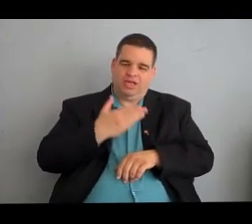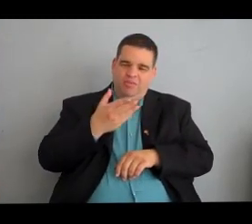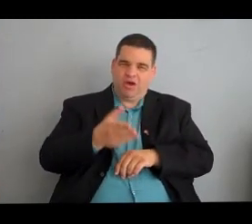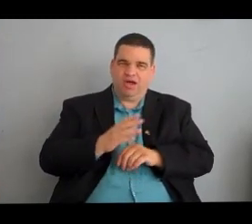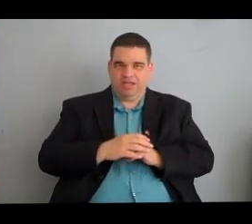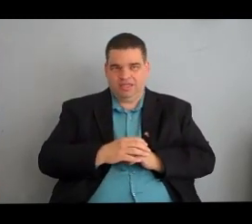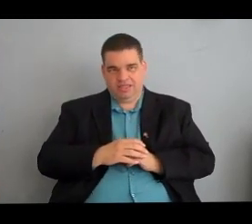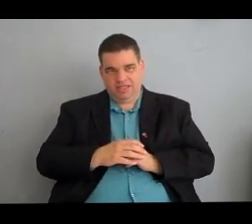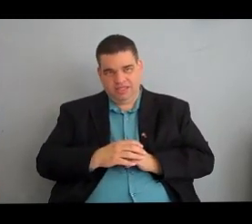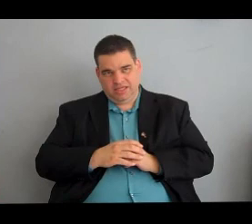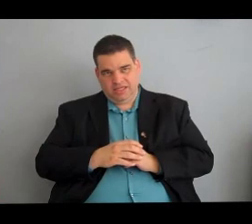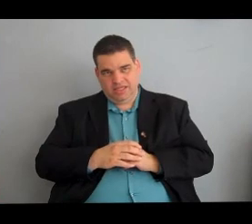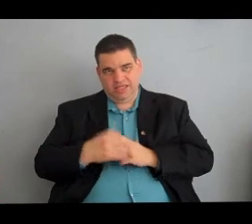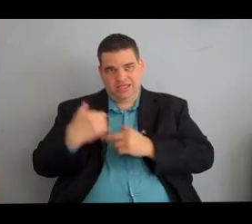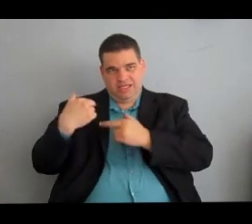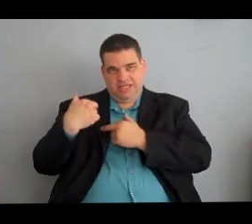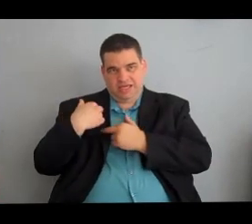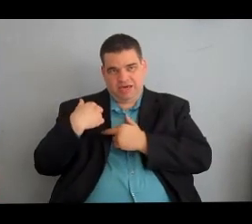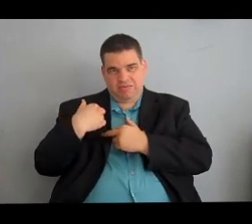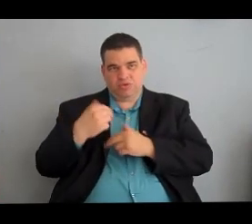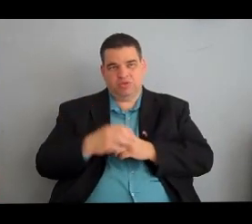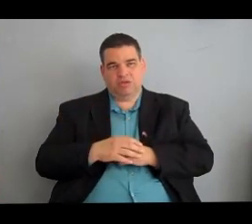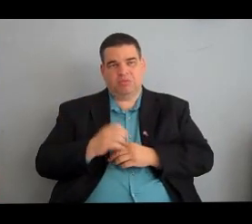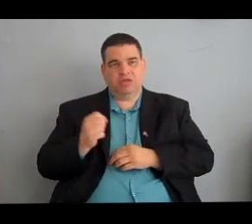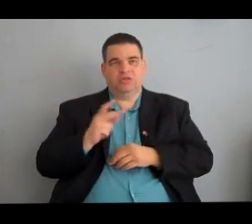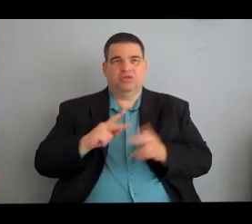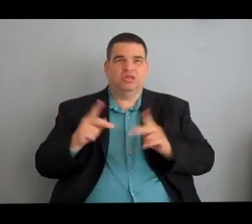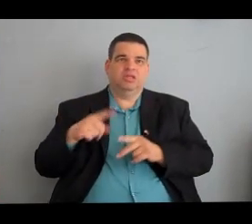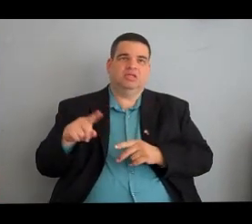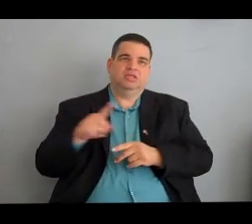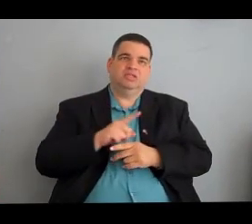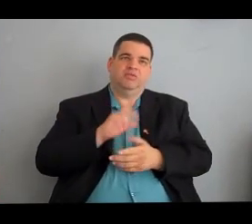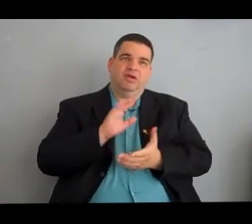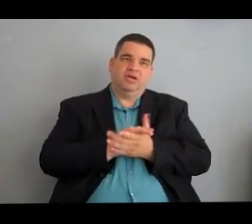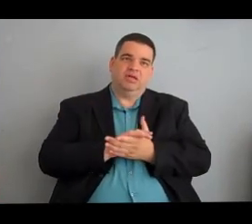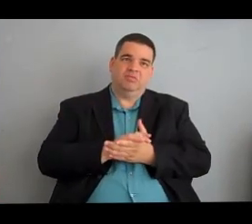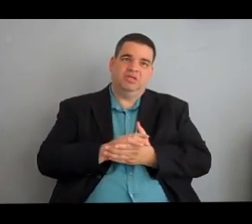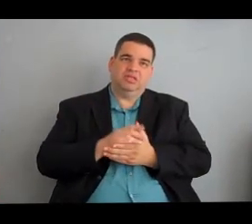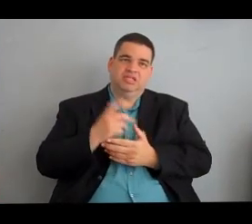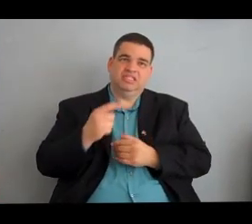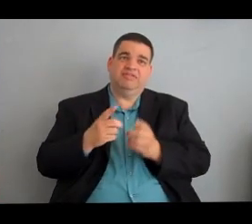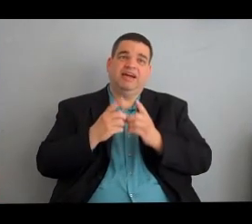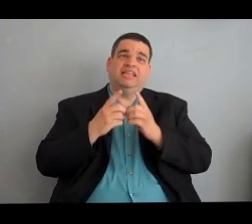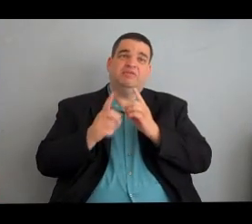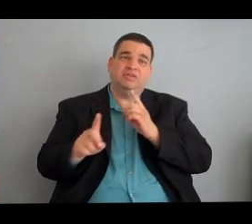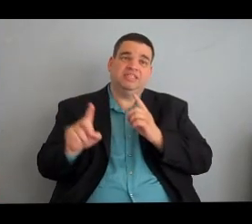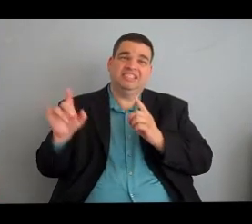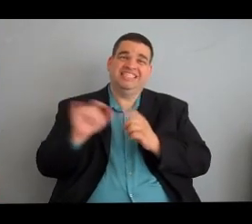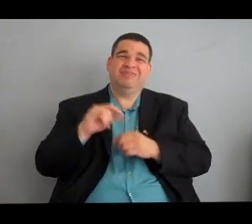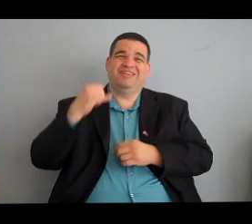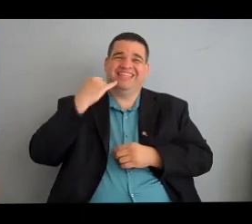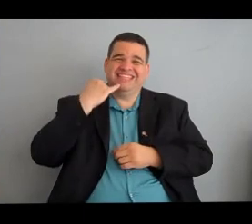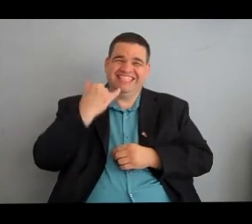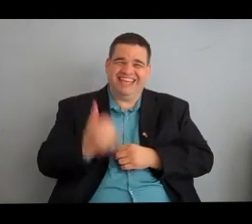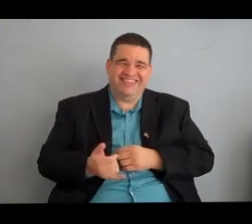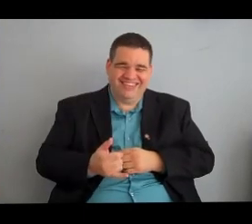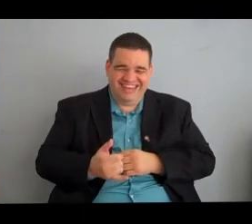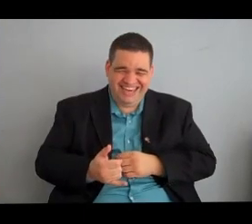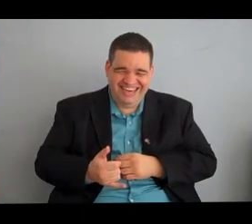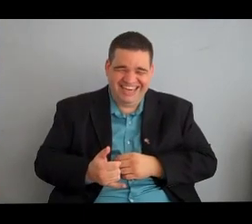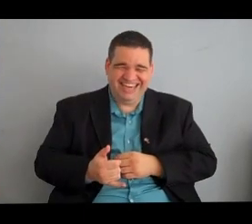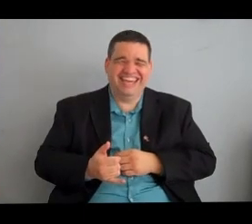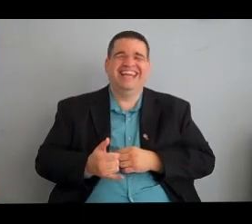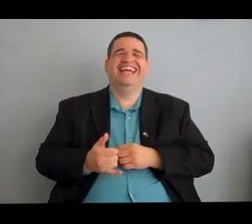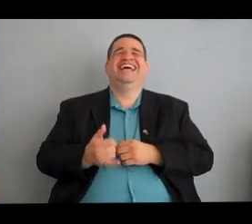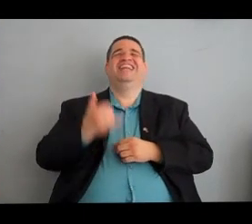responsablemente, y a toda esa gente, si se van a casar pueden llamar, y si se van a divorciar también. También. Bien, pues, claro. No hay problema. Hay un repertorio.